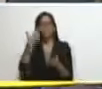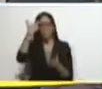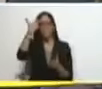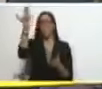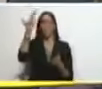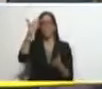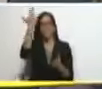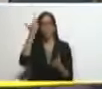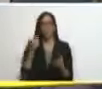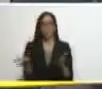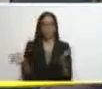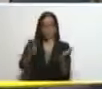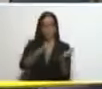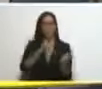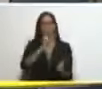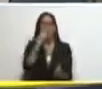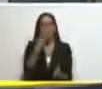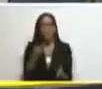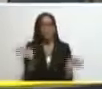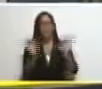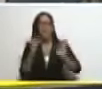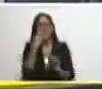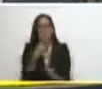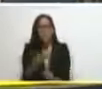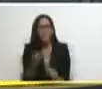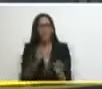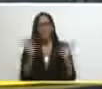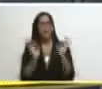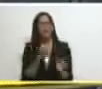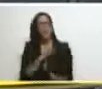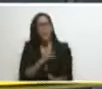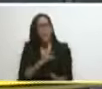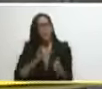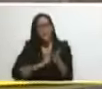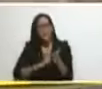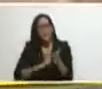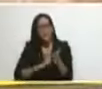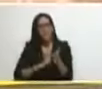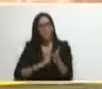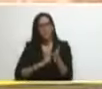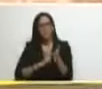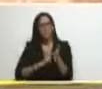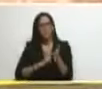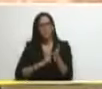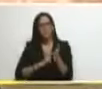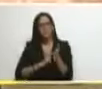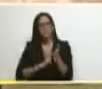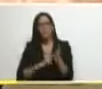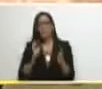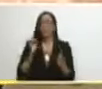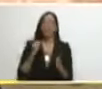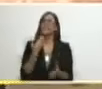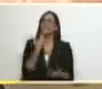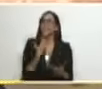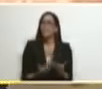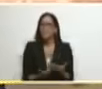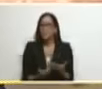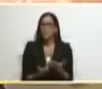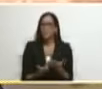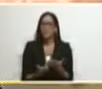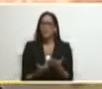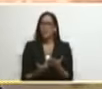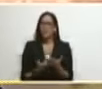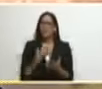es que ustedes no lo vieron? ¿O es que nadie lo ve? ¿O es que a nadie le duele Palestina? ¿O es que está permitido que el